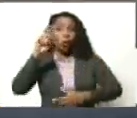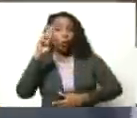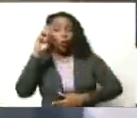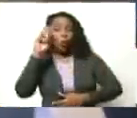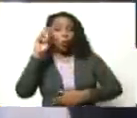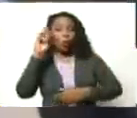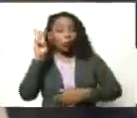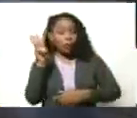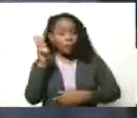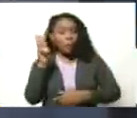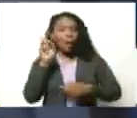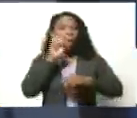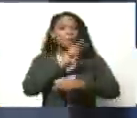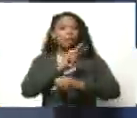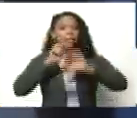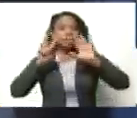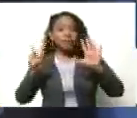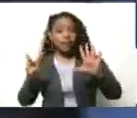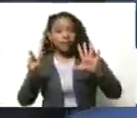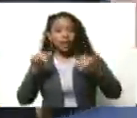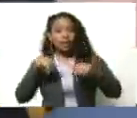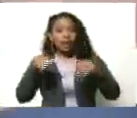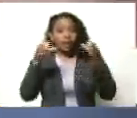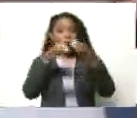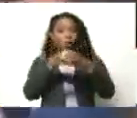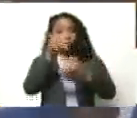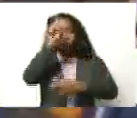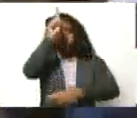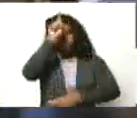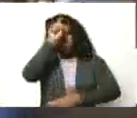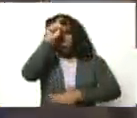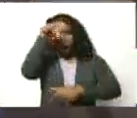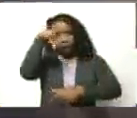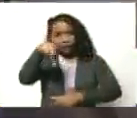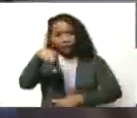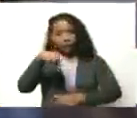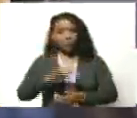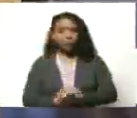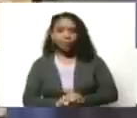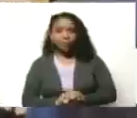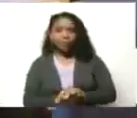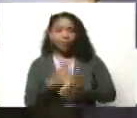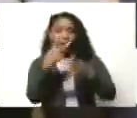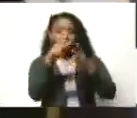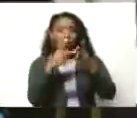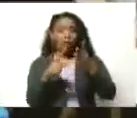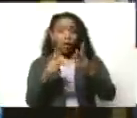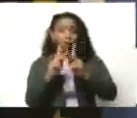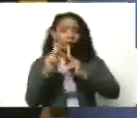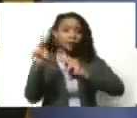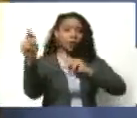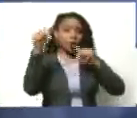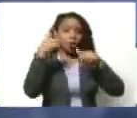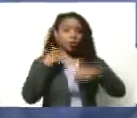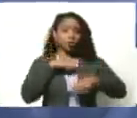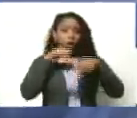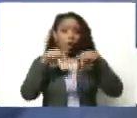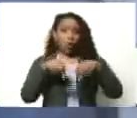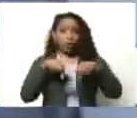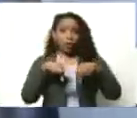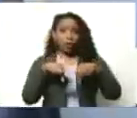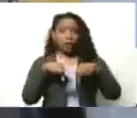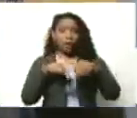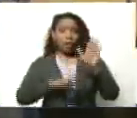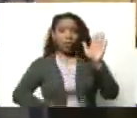va a ser en Sharm el Sheikh. Eso es una ciudad costera que se encuentra a varios kilómetros del Cairo, que es donde nos encontramos ahorita, y que se va a